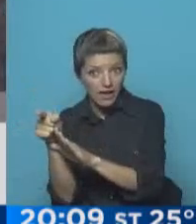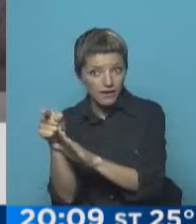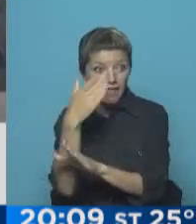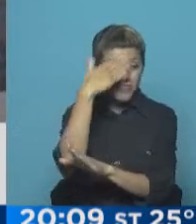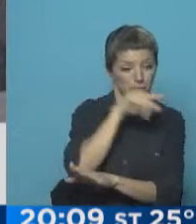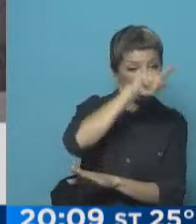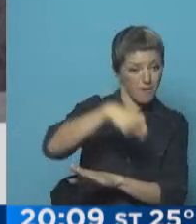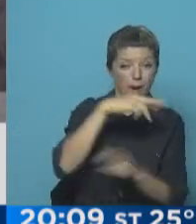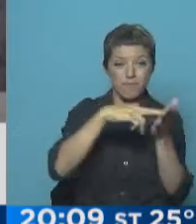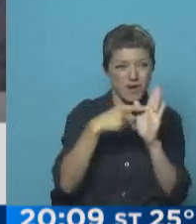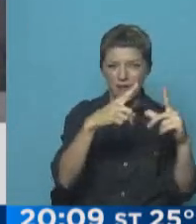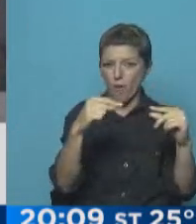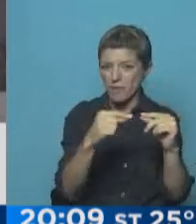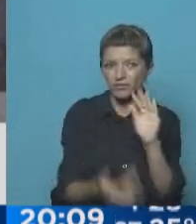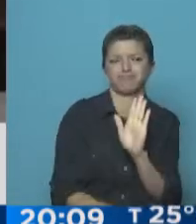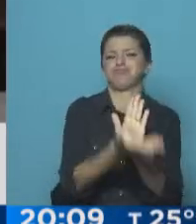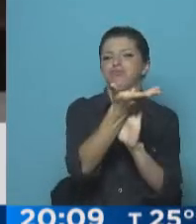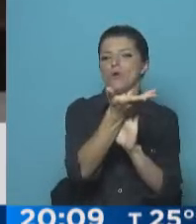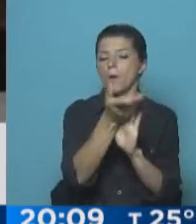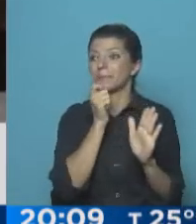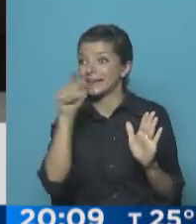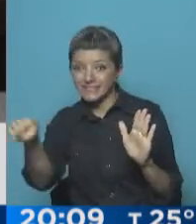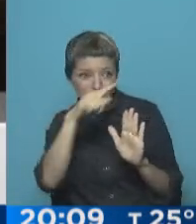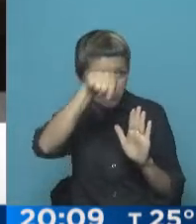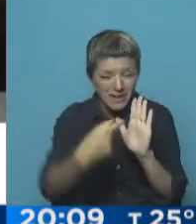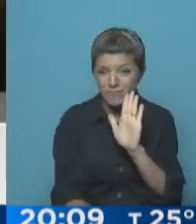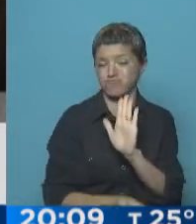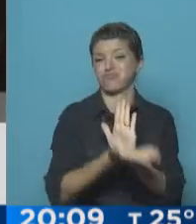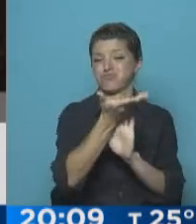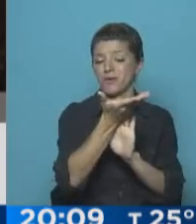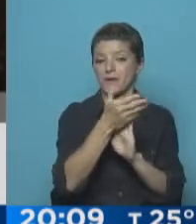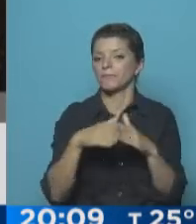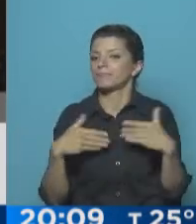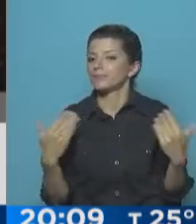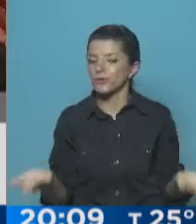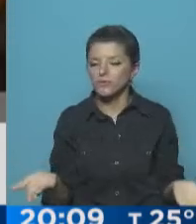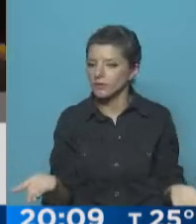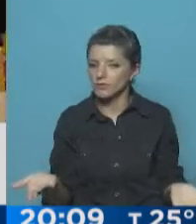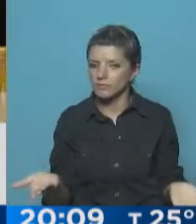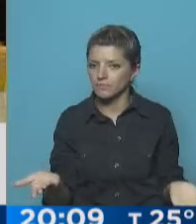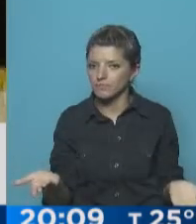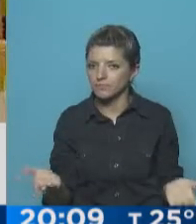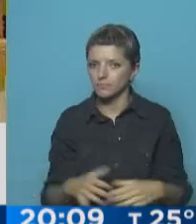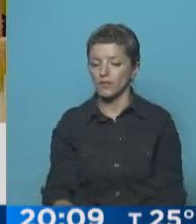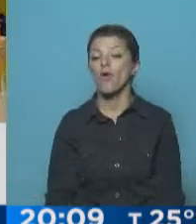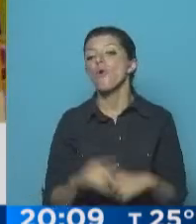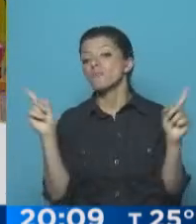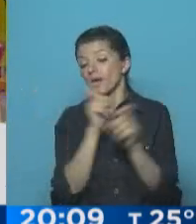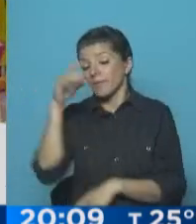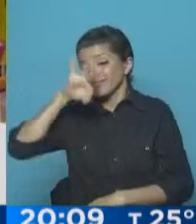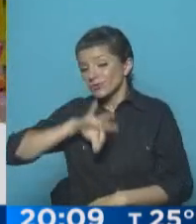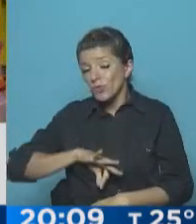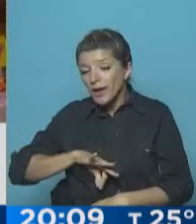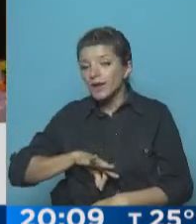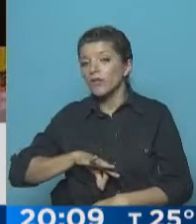termine repercutiendo en precios. Porque si termina repercutiendo en precios, lo que te termina pasando es problemas con el poder